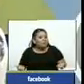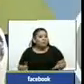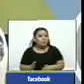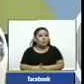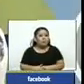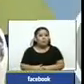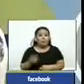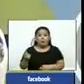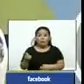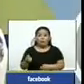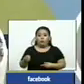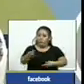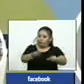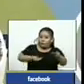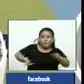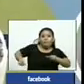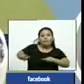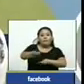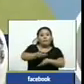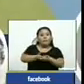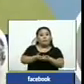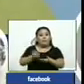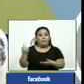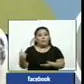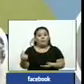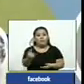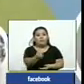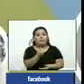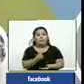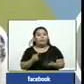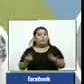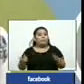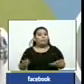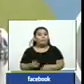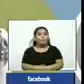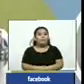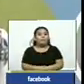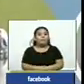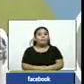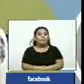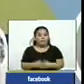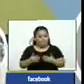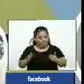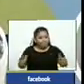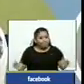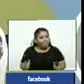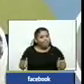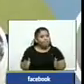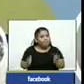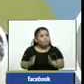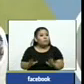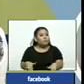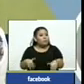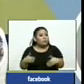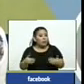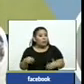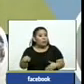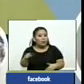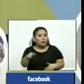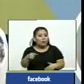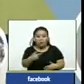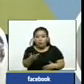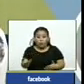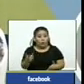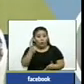una economía circular, ¿verdad?, en la que todas las personas se motiven por todos estos materiales,